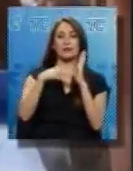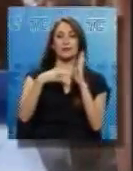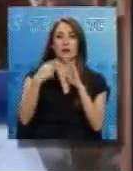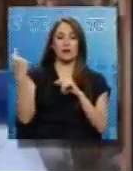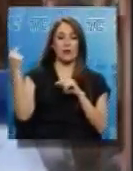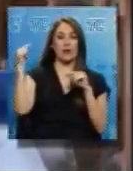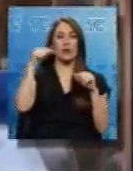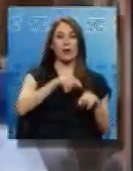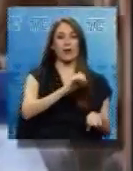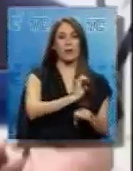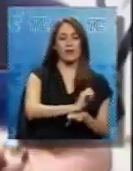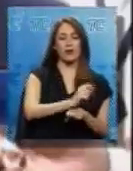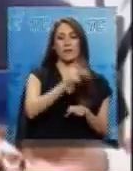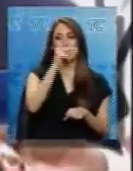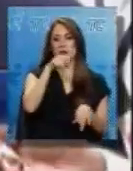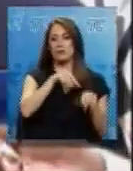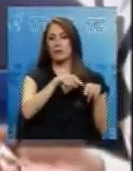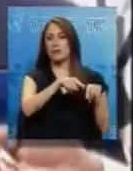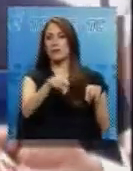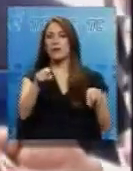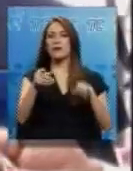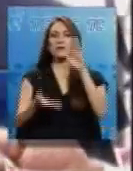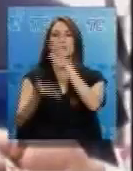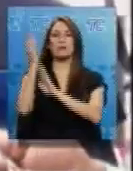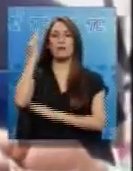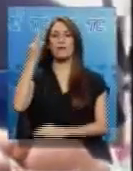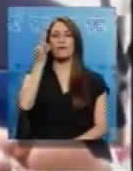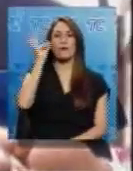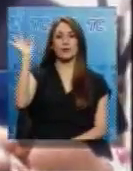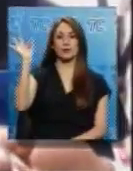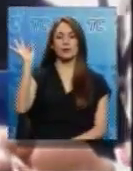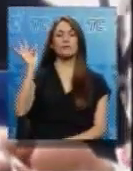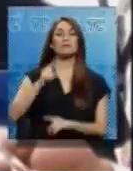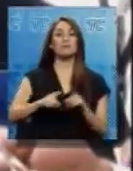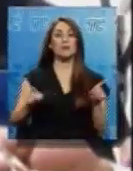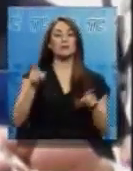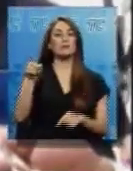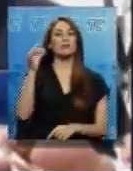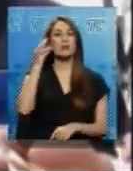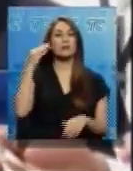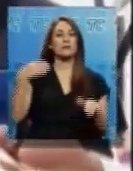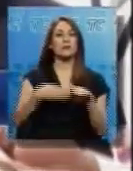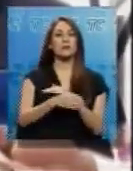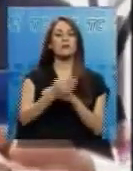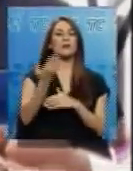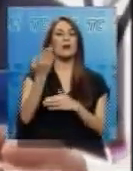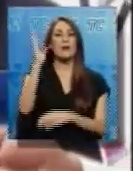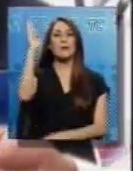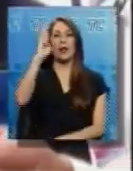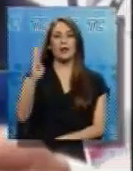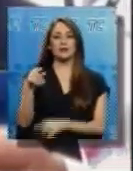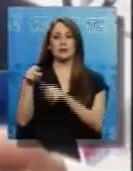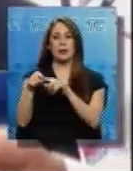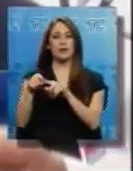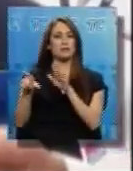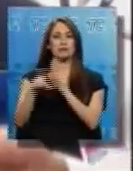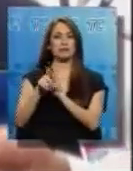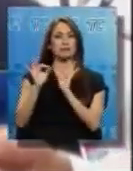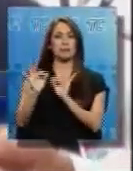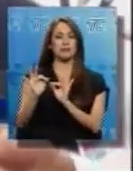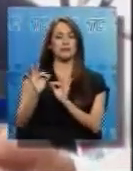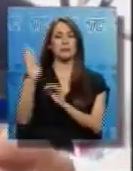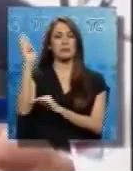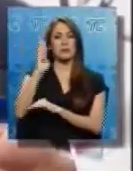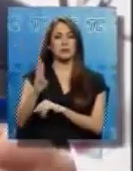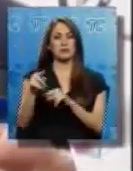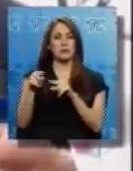los últimos atentados. Lo que reportan los datos migratorios en primer lugar es que la señora ingresó por Brasil legalmente, lícitamente, con